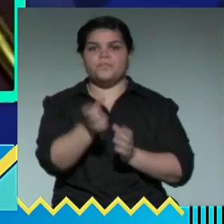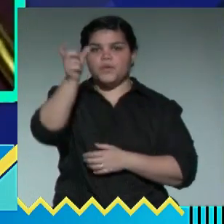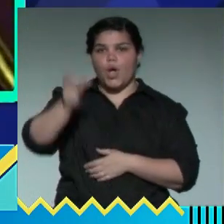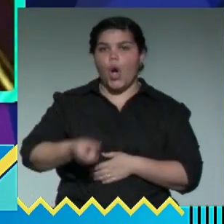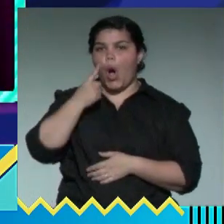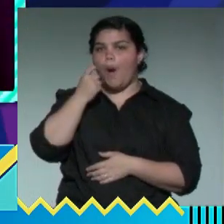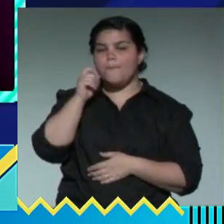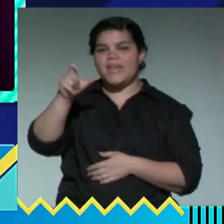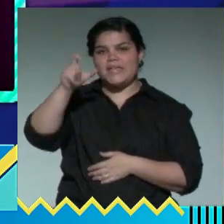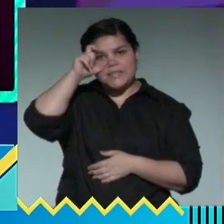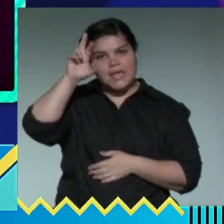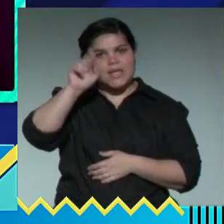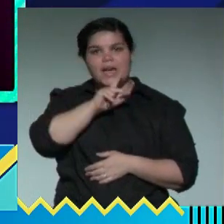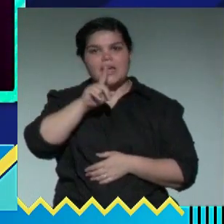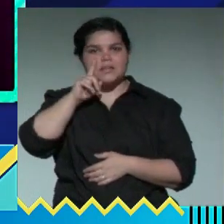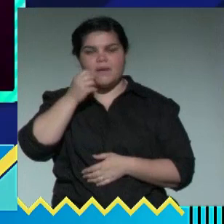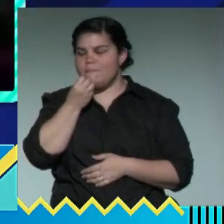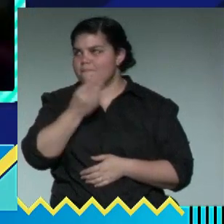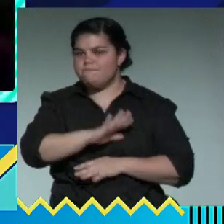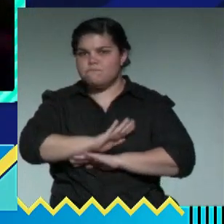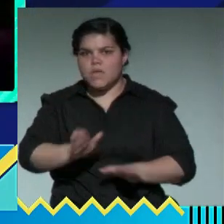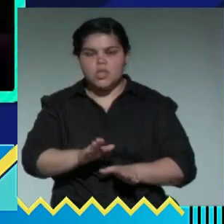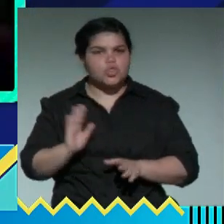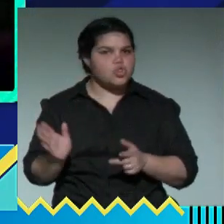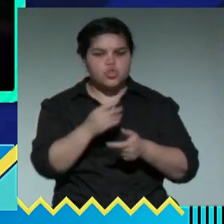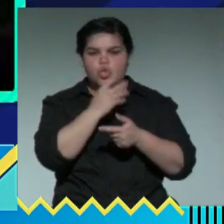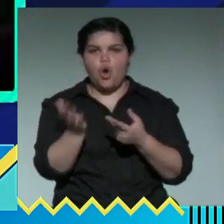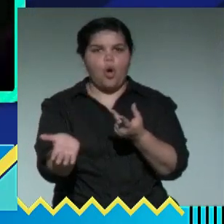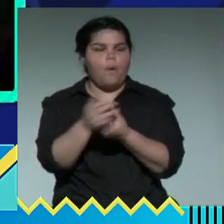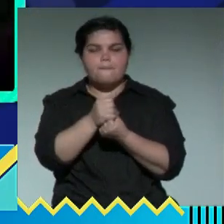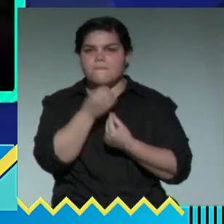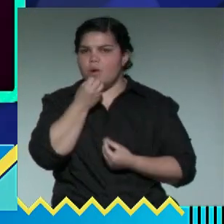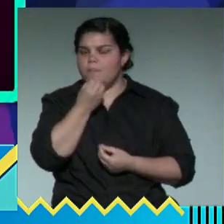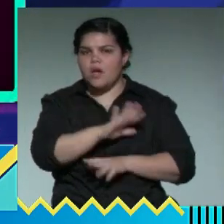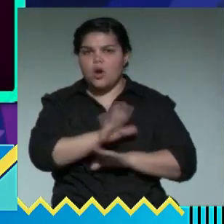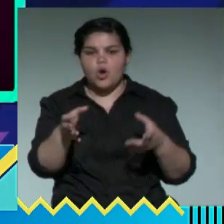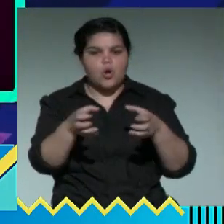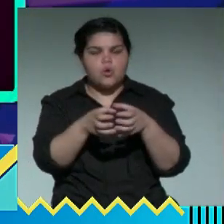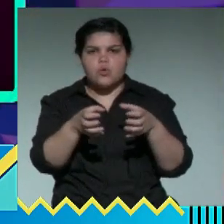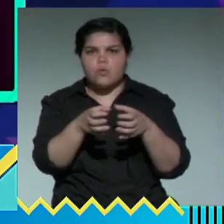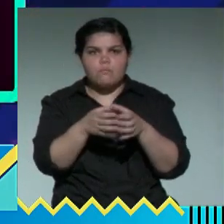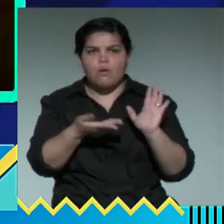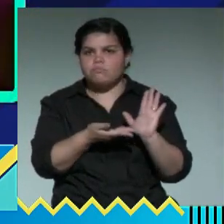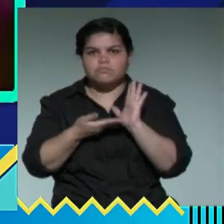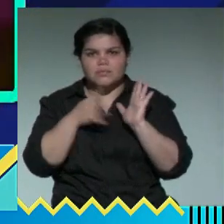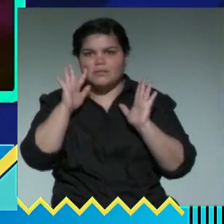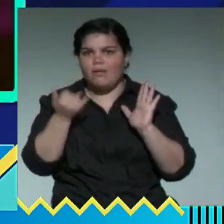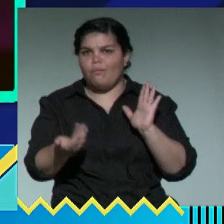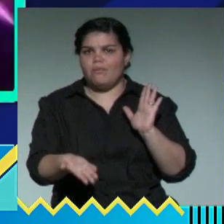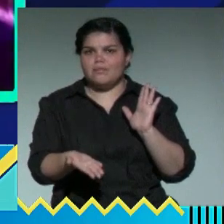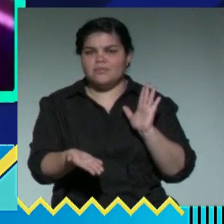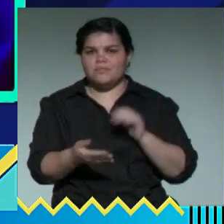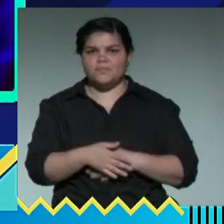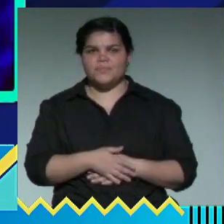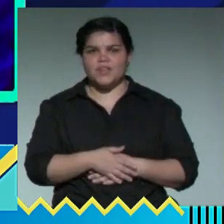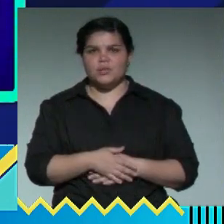artista, viste, todo como lo mejor, o sea, sin discusión, más allá de los gustos, las evidencias están a la vista, o sea, Soda Stereo hizo la gira